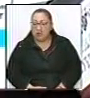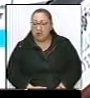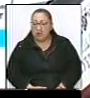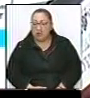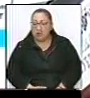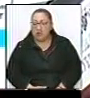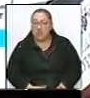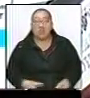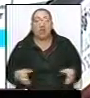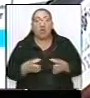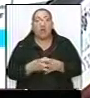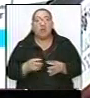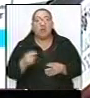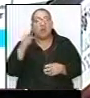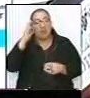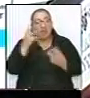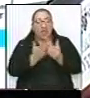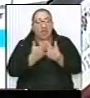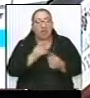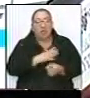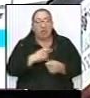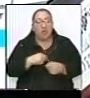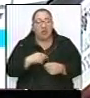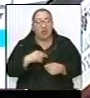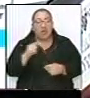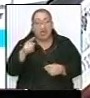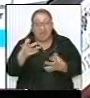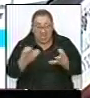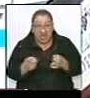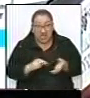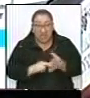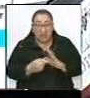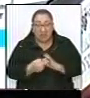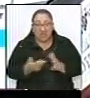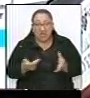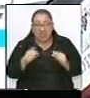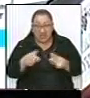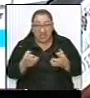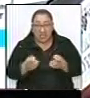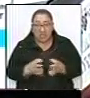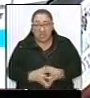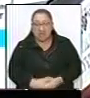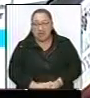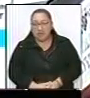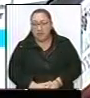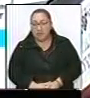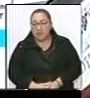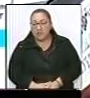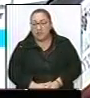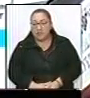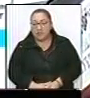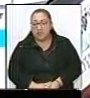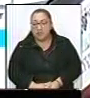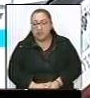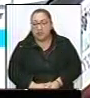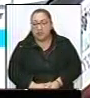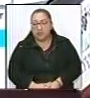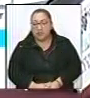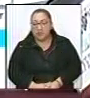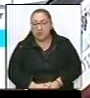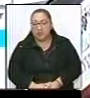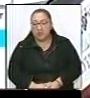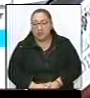Junta Militar de Gobierno Argentina. ¿Eso queremos? ¿Eso queremos? Entonces, yo creo que vamos a